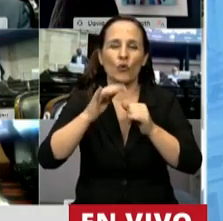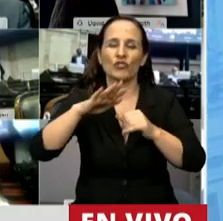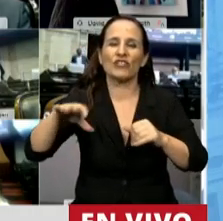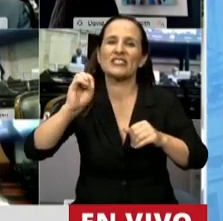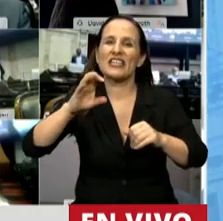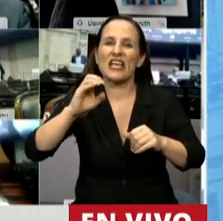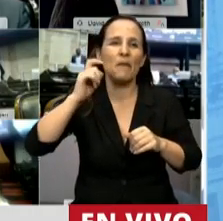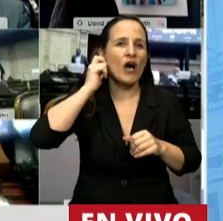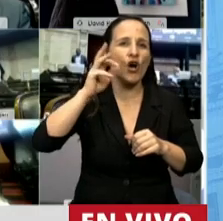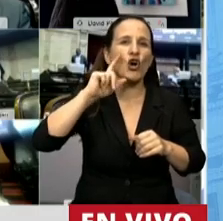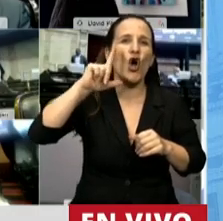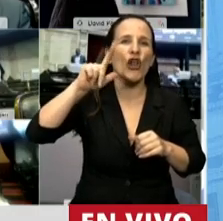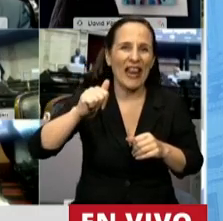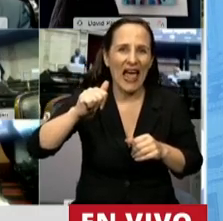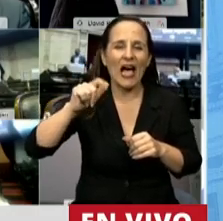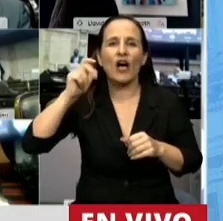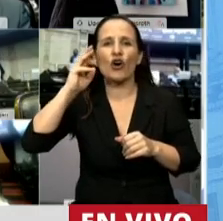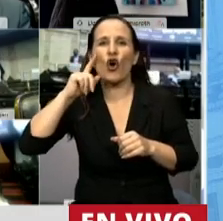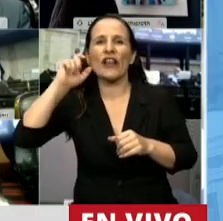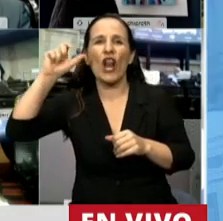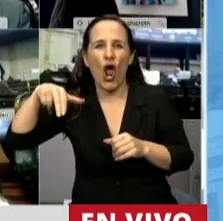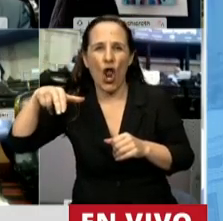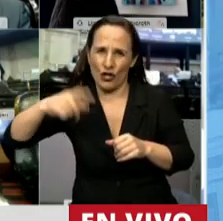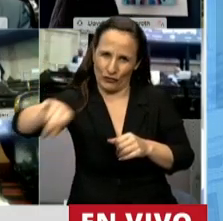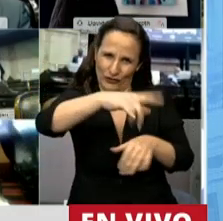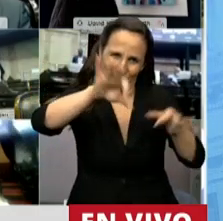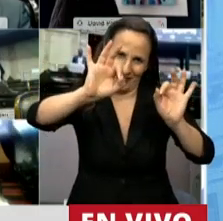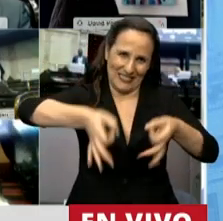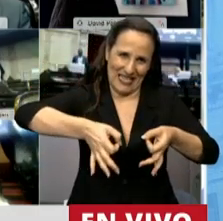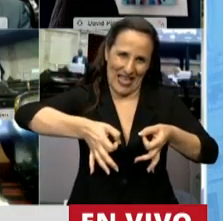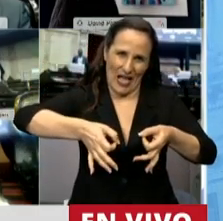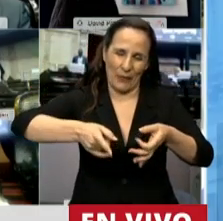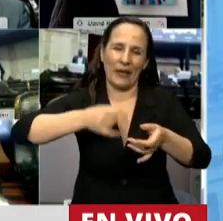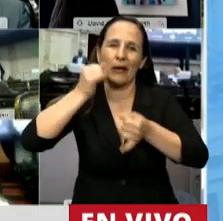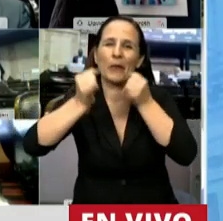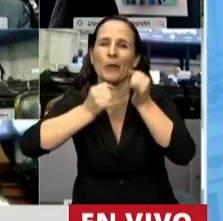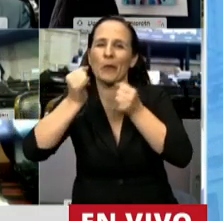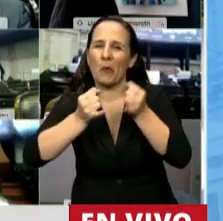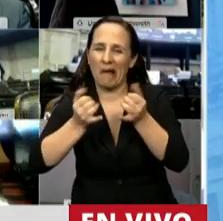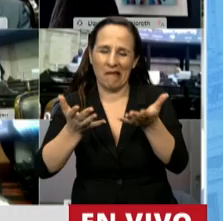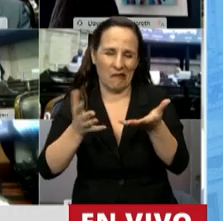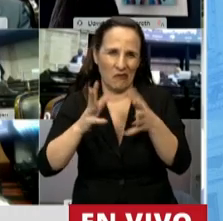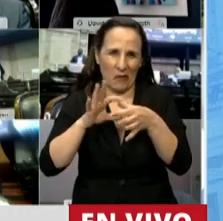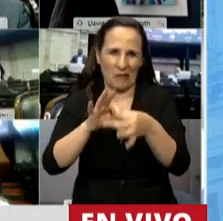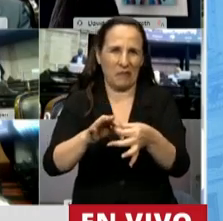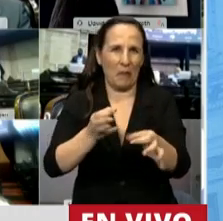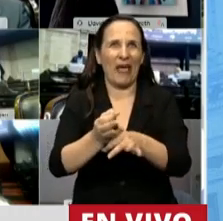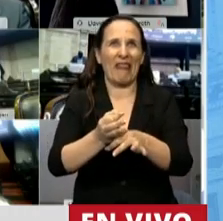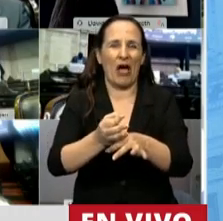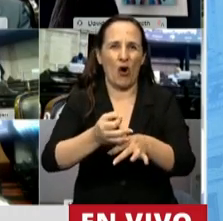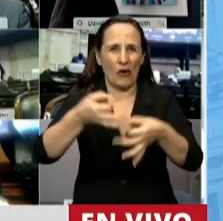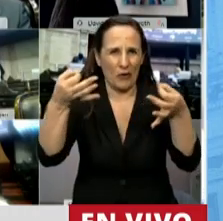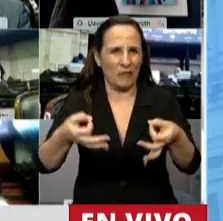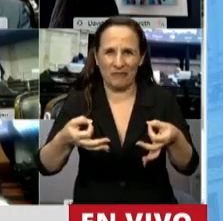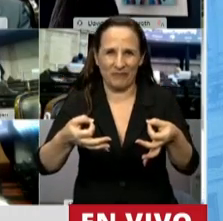Gorilón. Todos escuchamos hablar sobre este tema. Un relato pobre en su valor pedagógico, pero con una